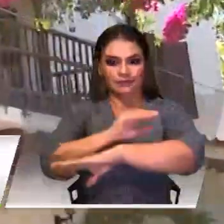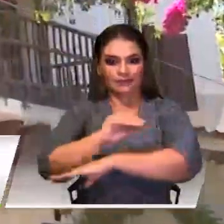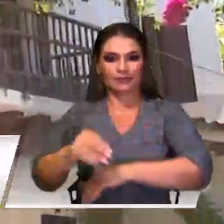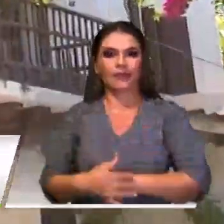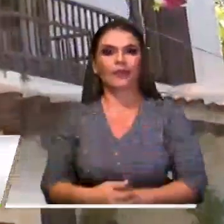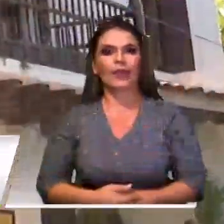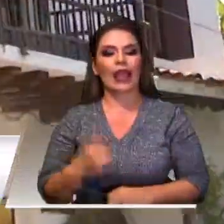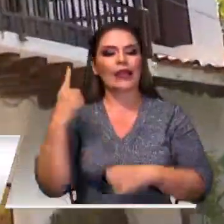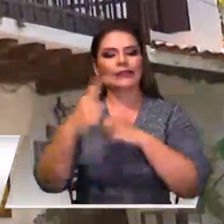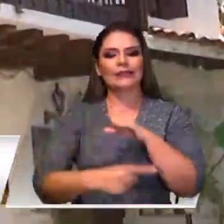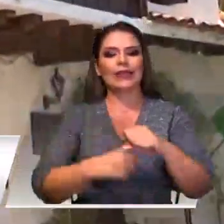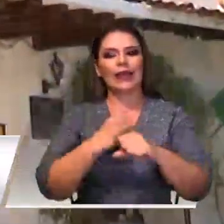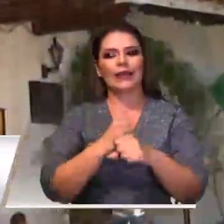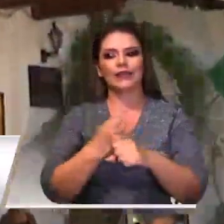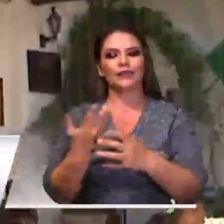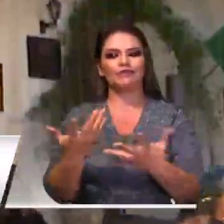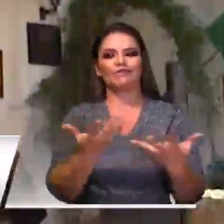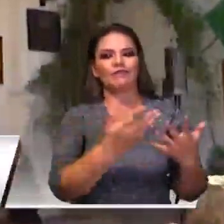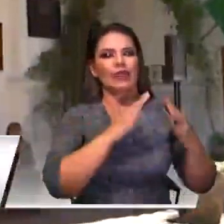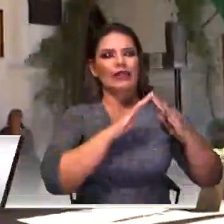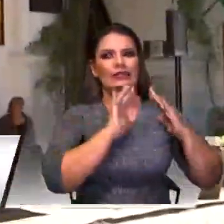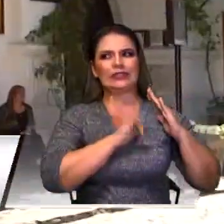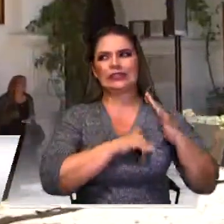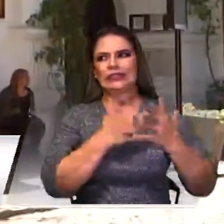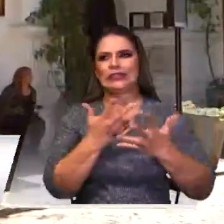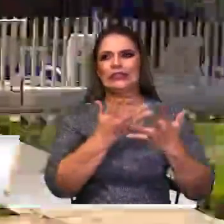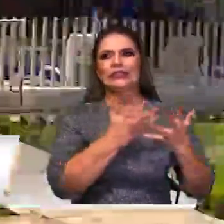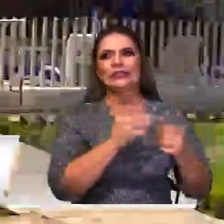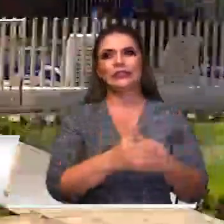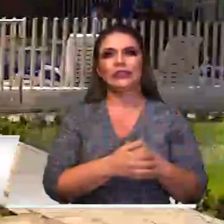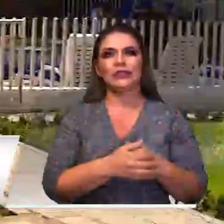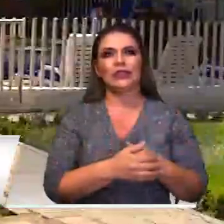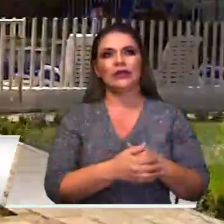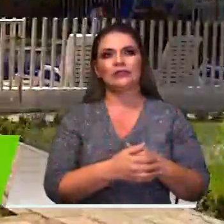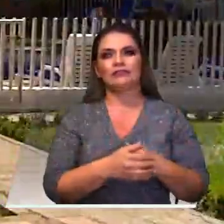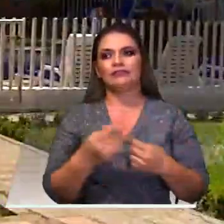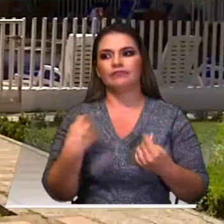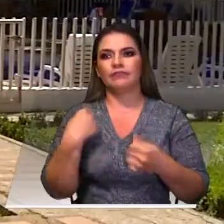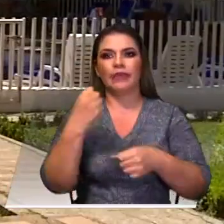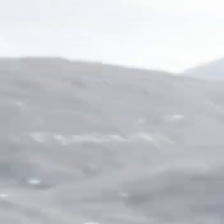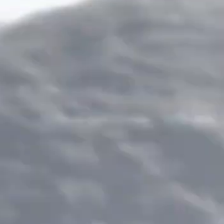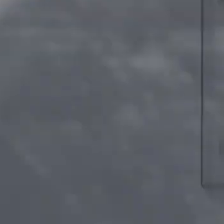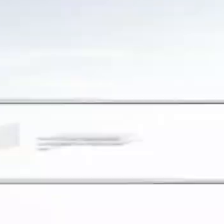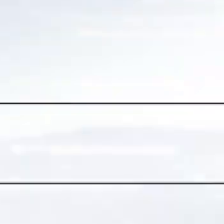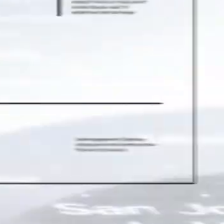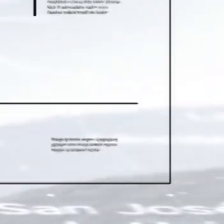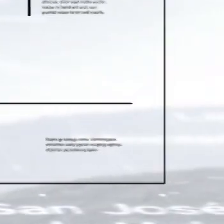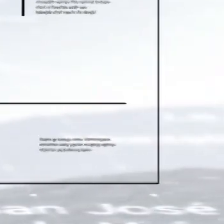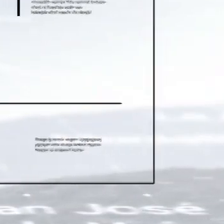como consecuencia de la pandemia, en el sector turístico se ha perdido el 30% de los empleos.